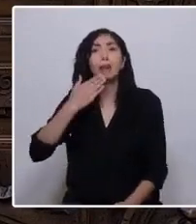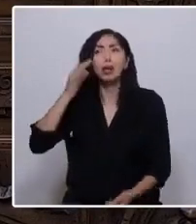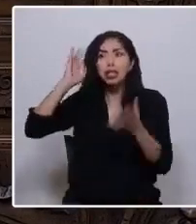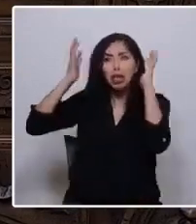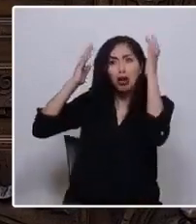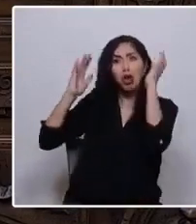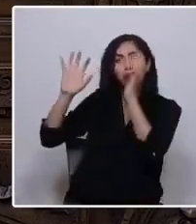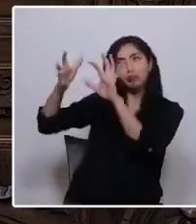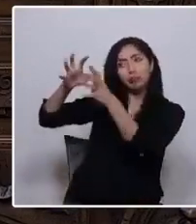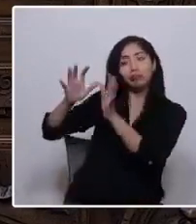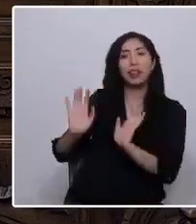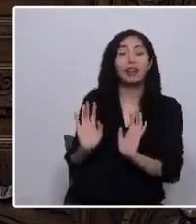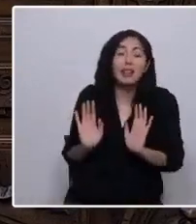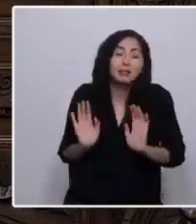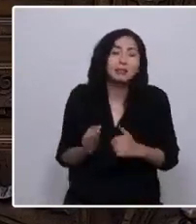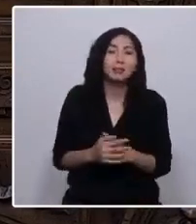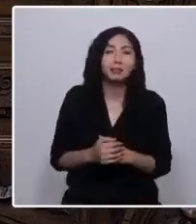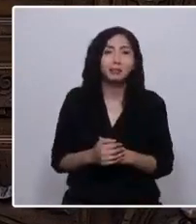eso.